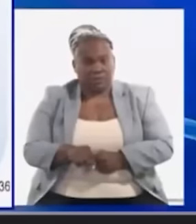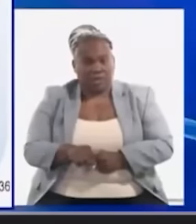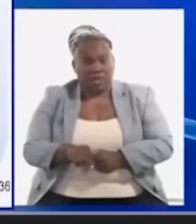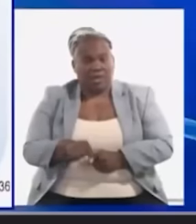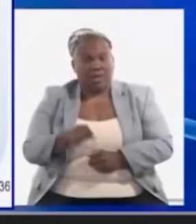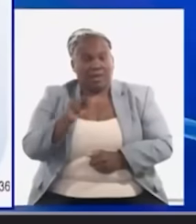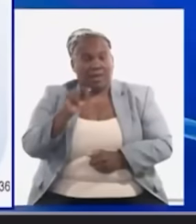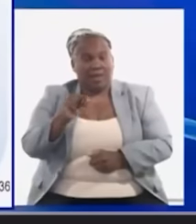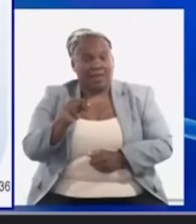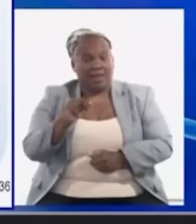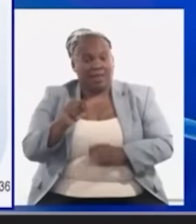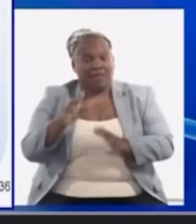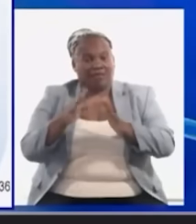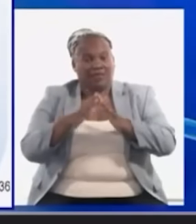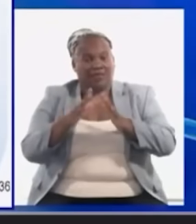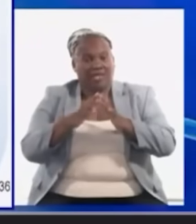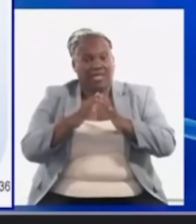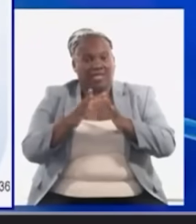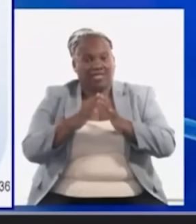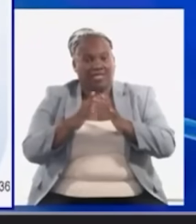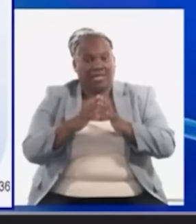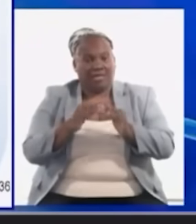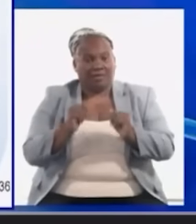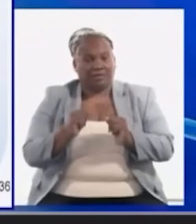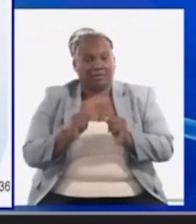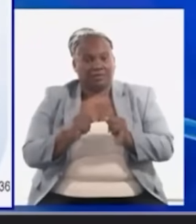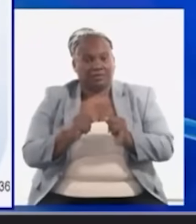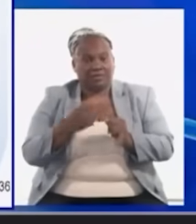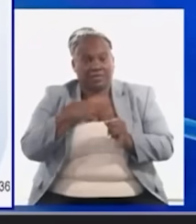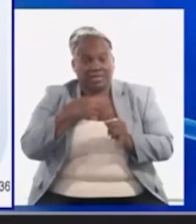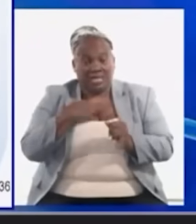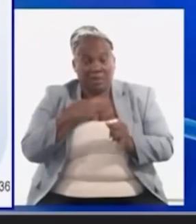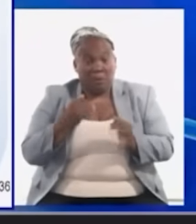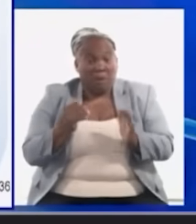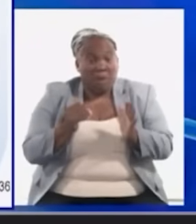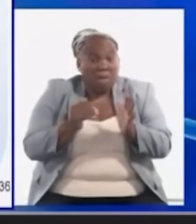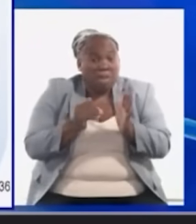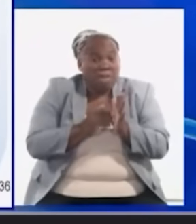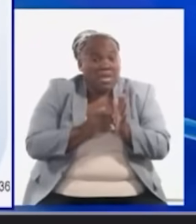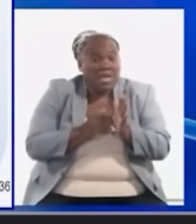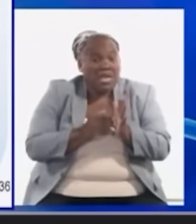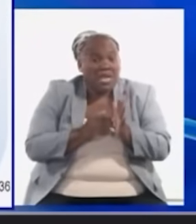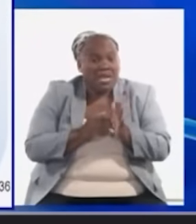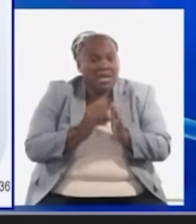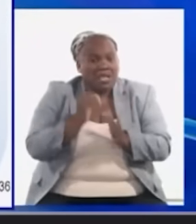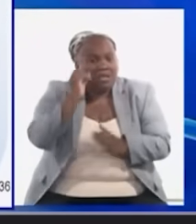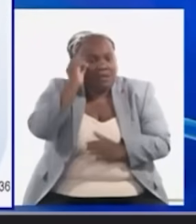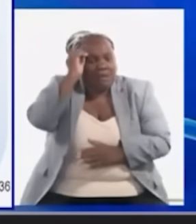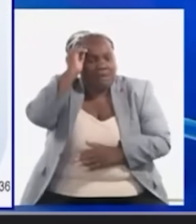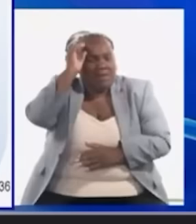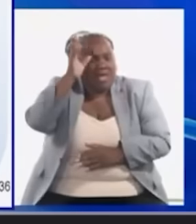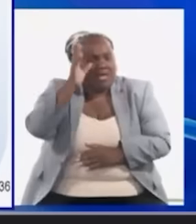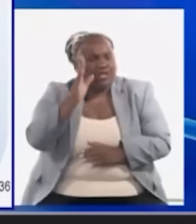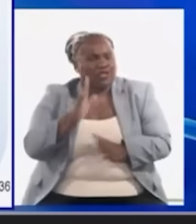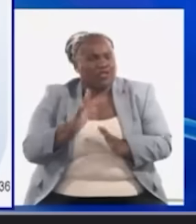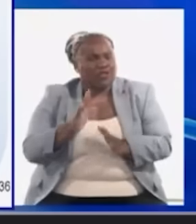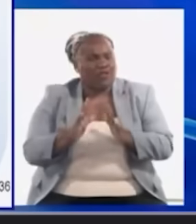parciales. Actualizar los valores referenciales de la vivienda. Tenemos 1.000 inventos con la vivienda.